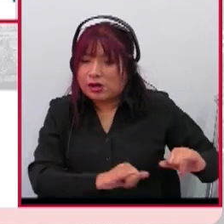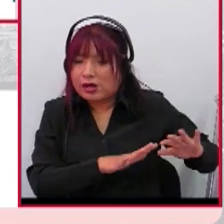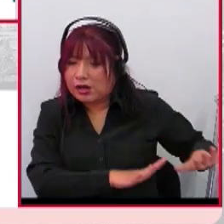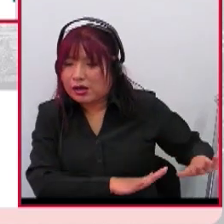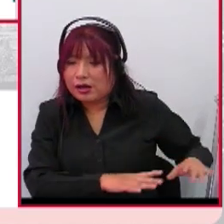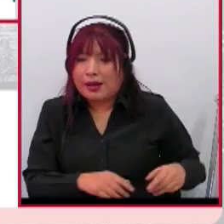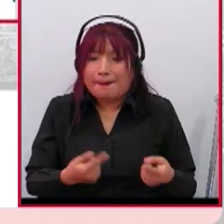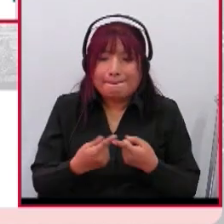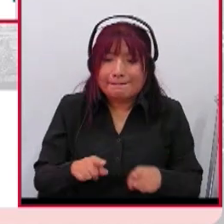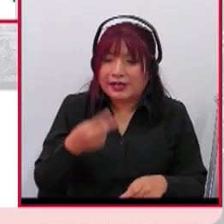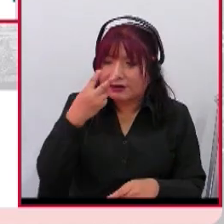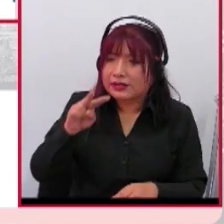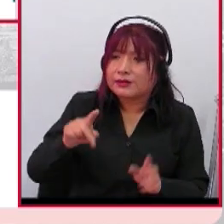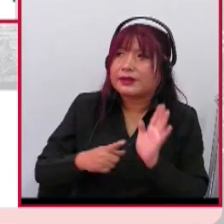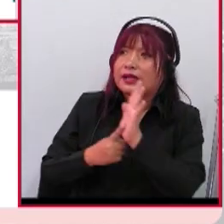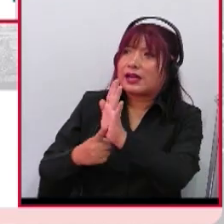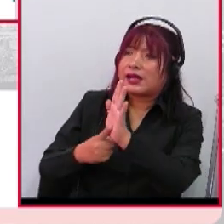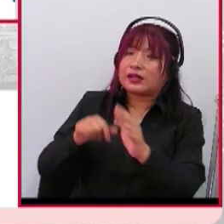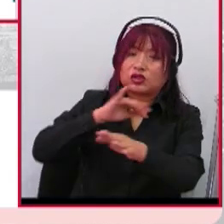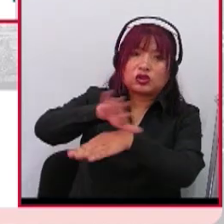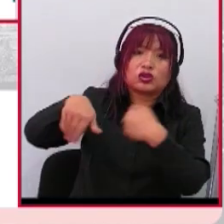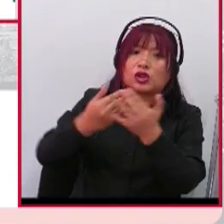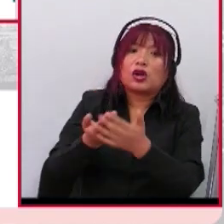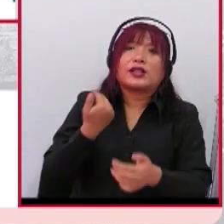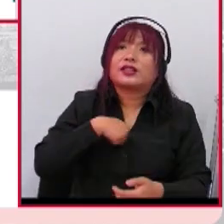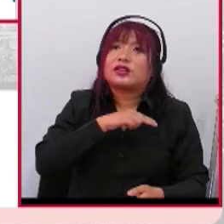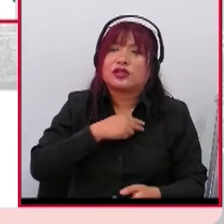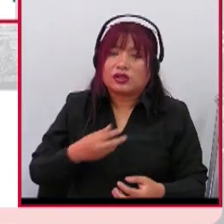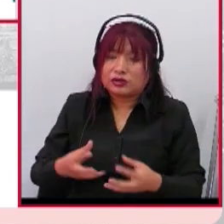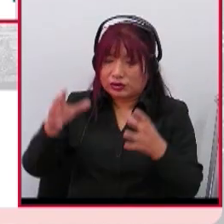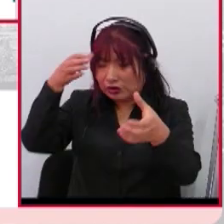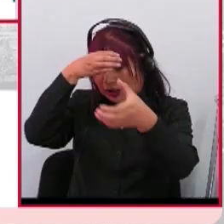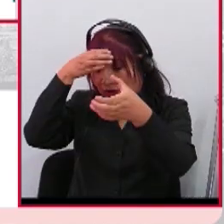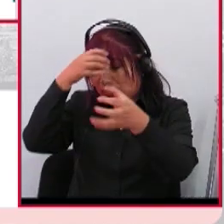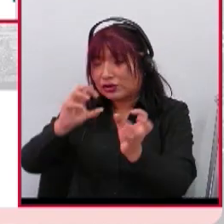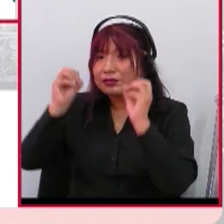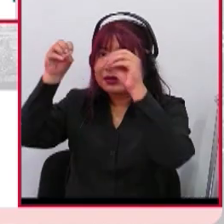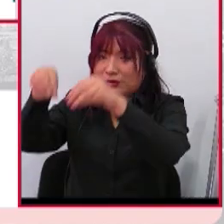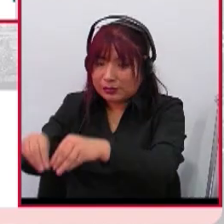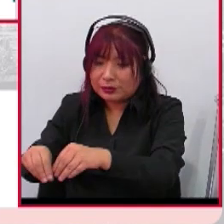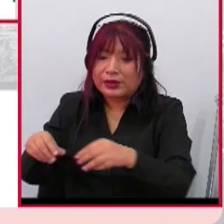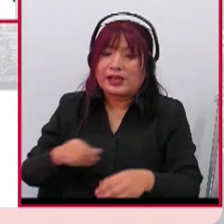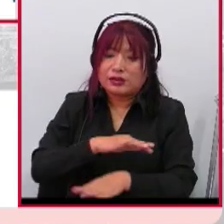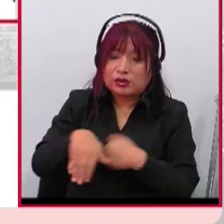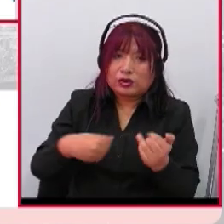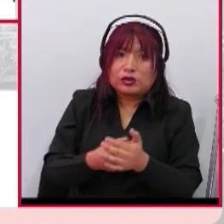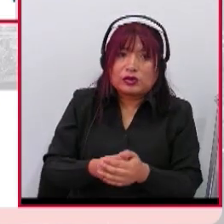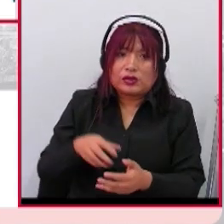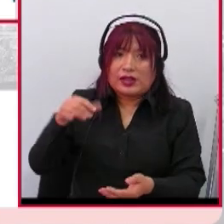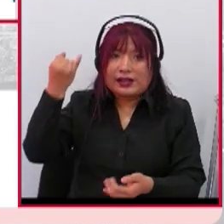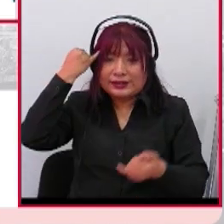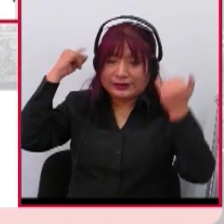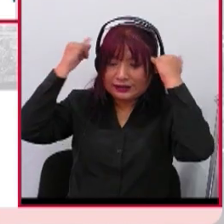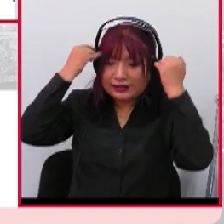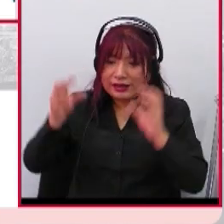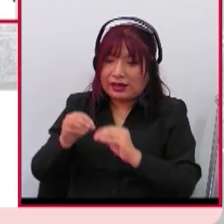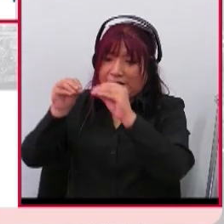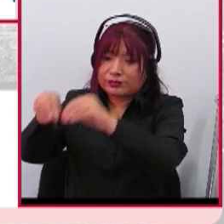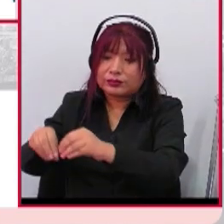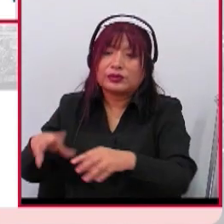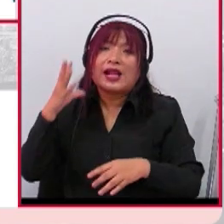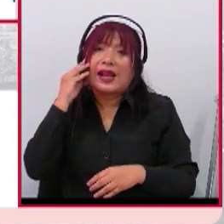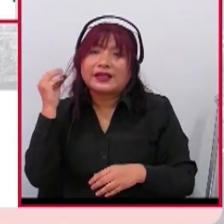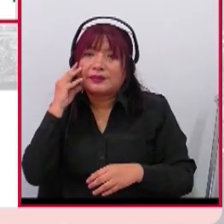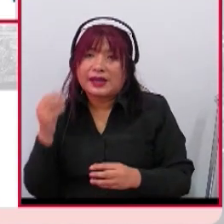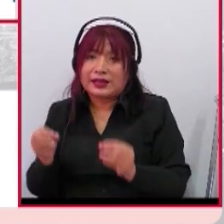el slide representa todo lo que nosotros hemos invertido, todo el conocimiento de los ingenieros que llegaron con experiencia en arranques de plantas